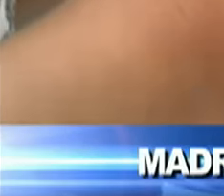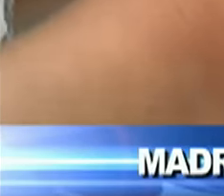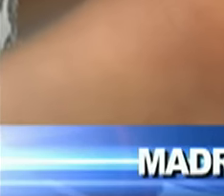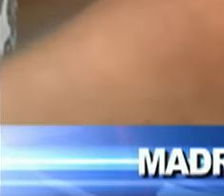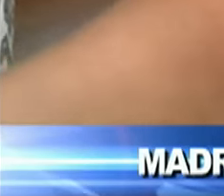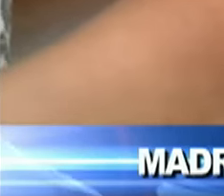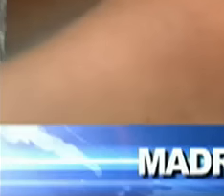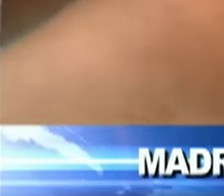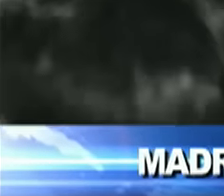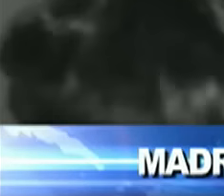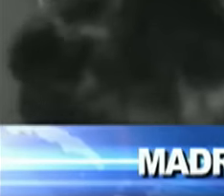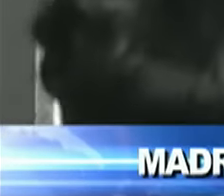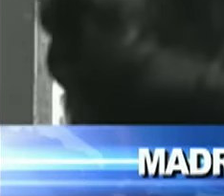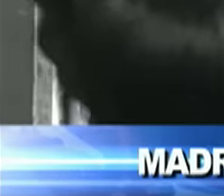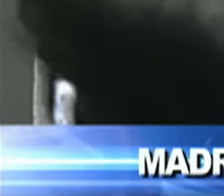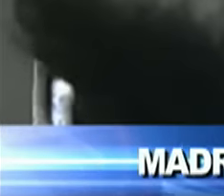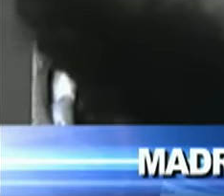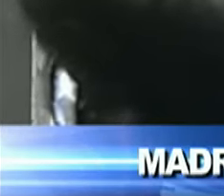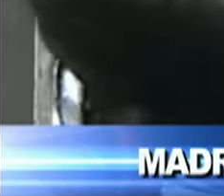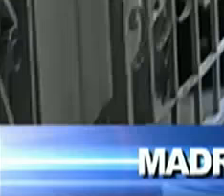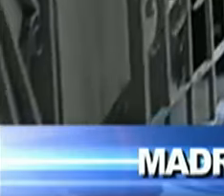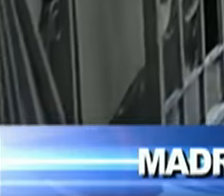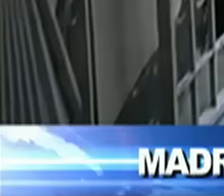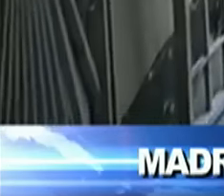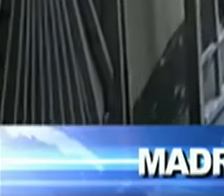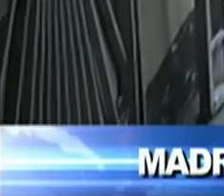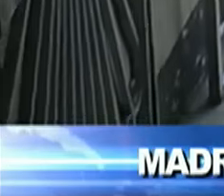institución les ayude a superar su adicción.